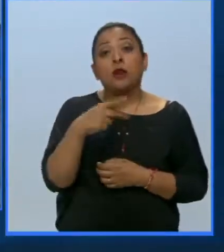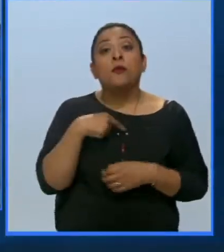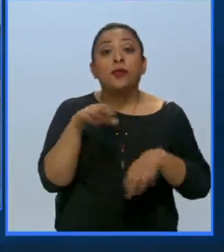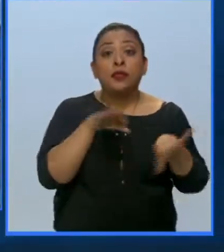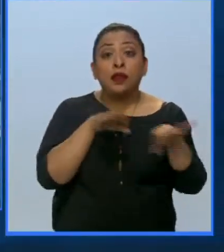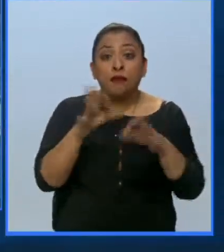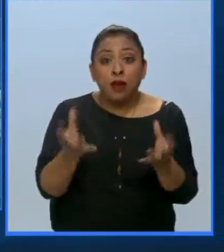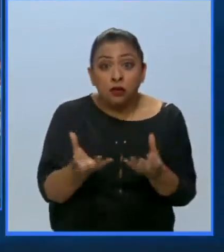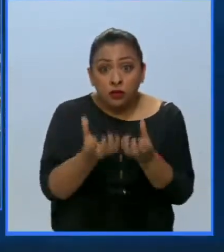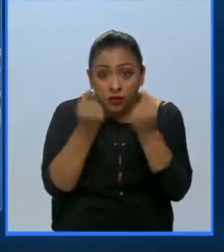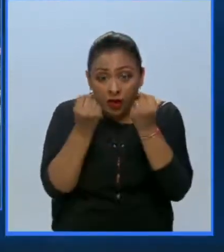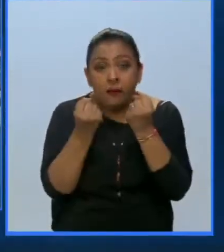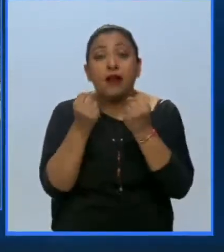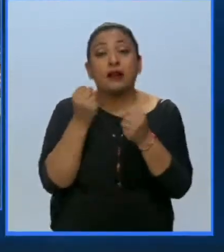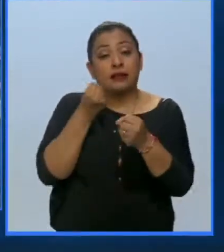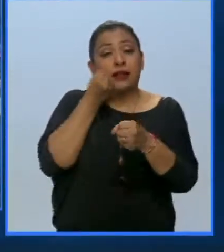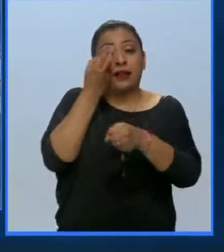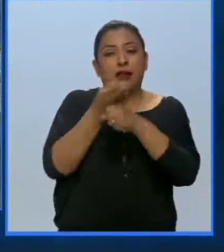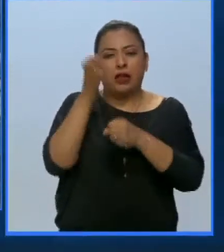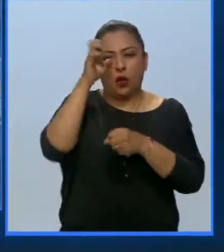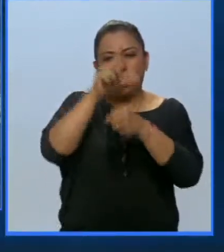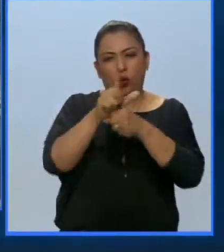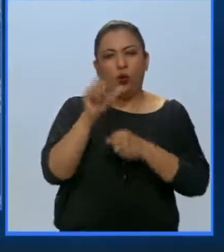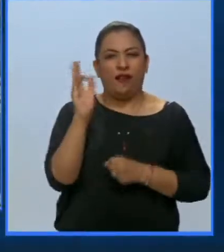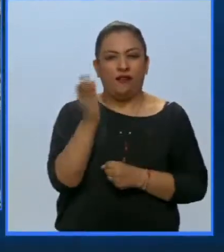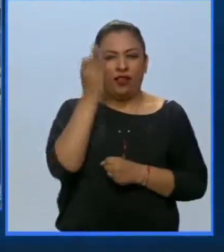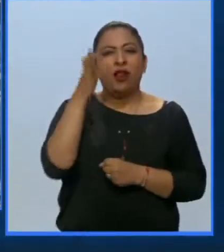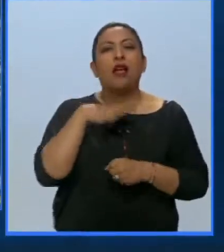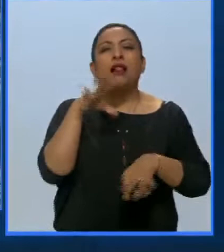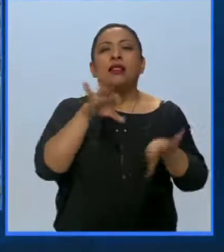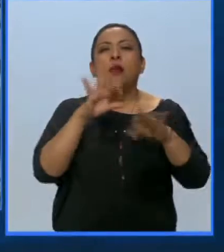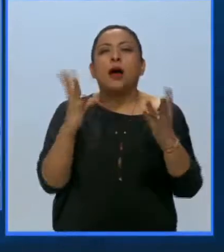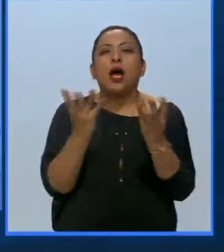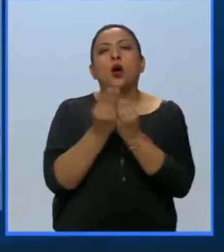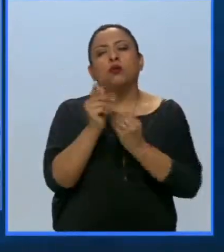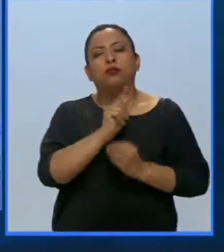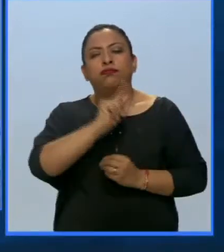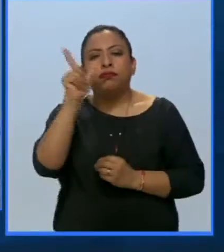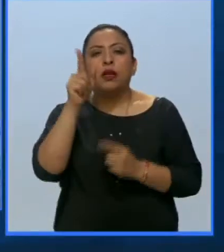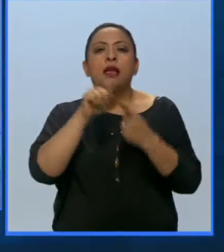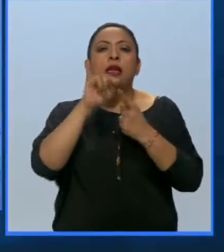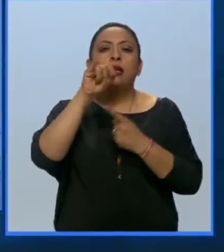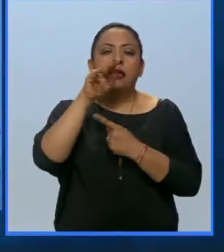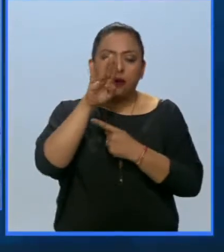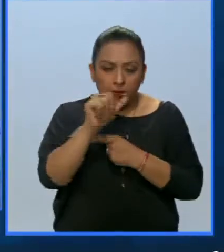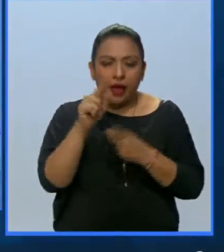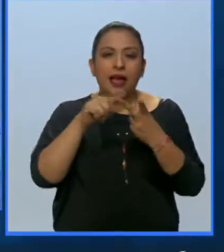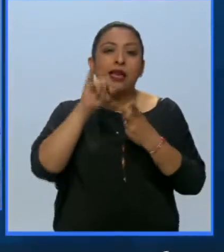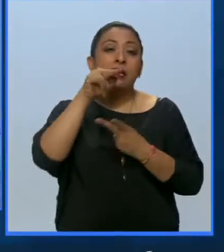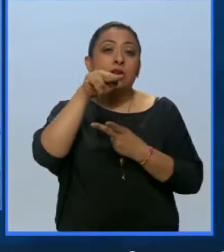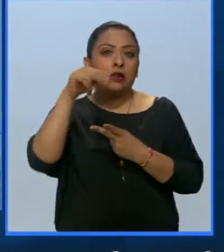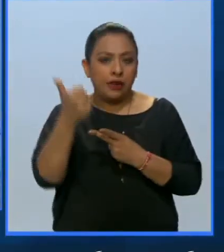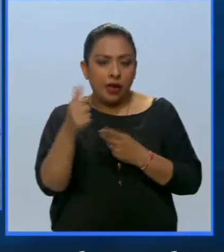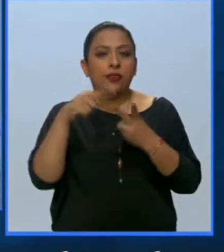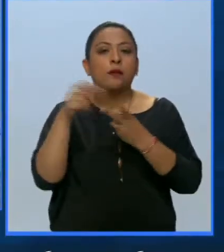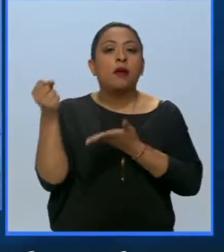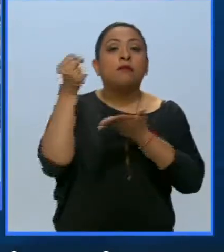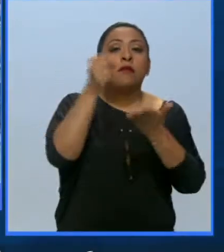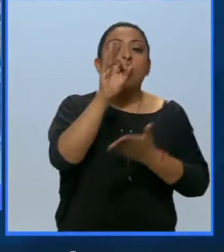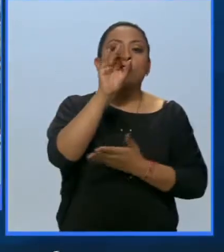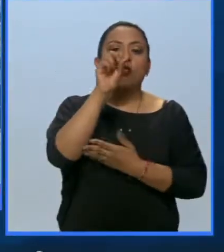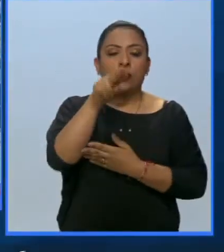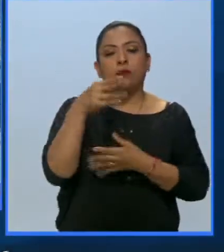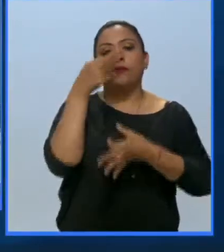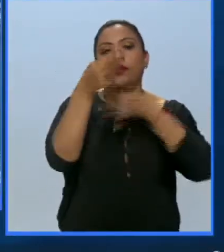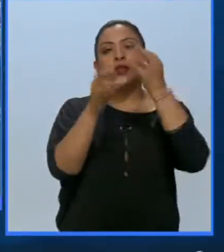trabajos de recuperación, la Secretaría de Cultura Federal trabajará con especialistas del IMBA e INAH y recursos del Fonden.